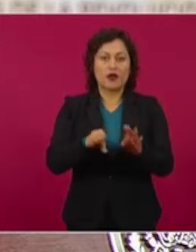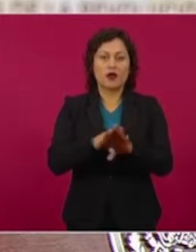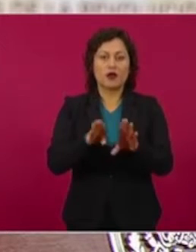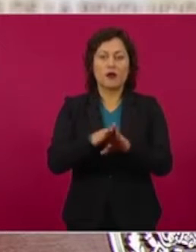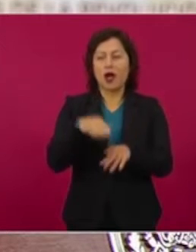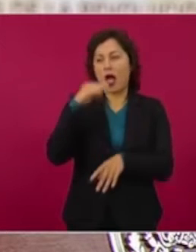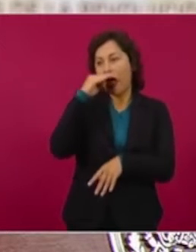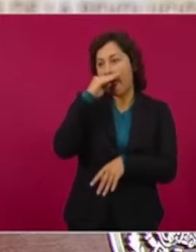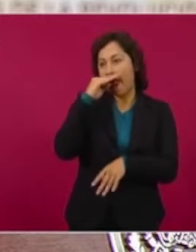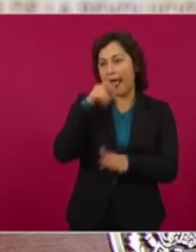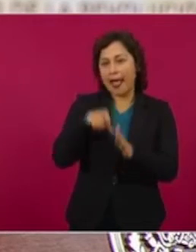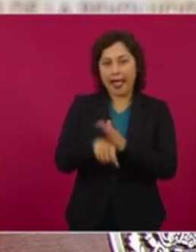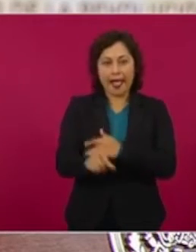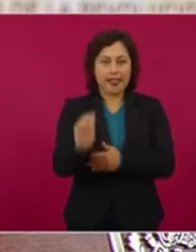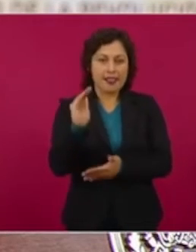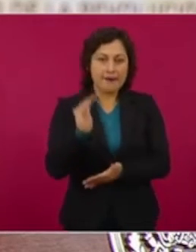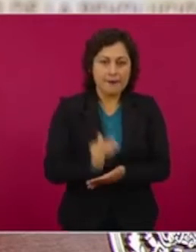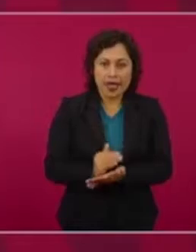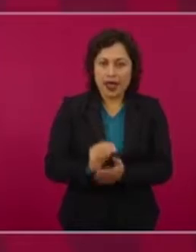que no recibe